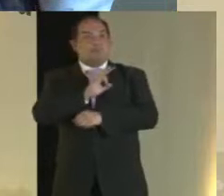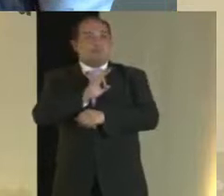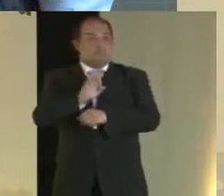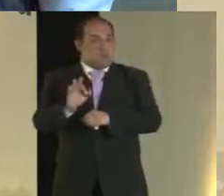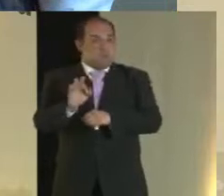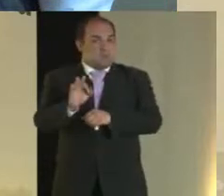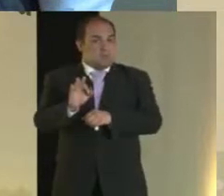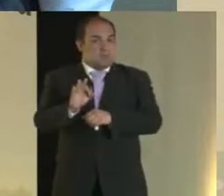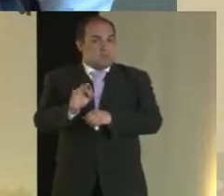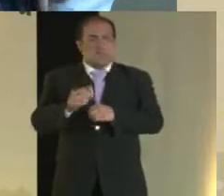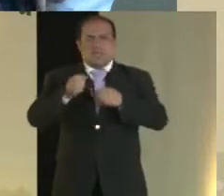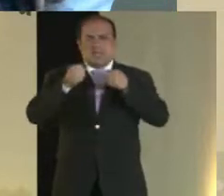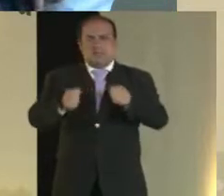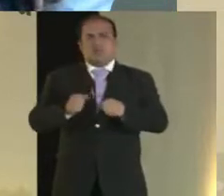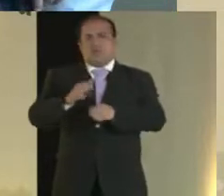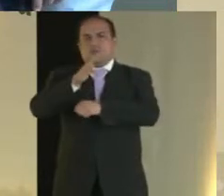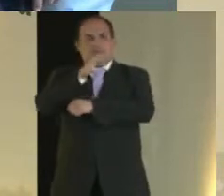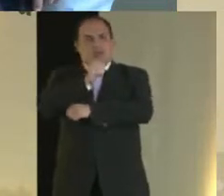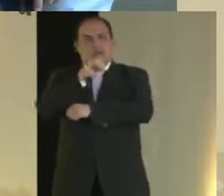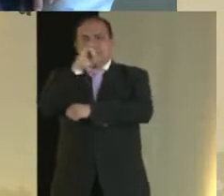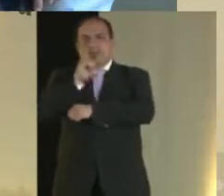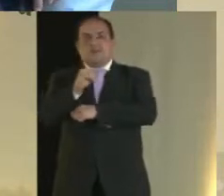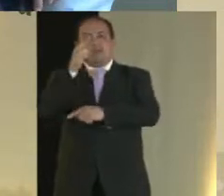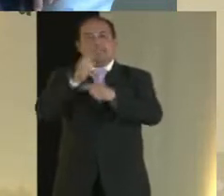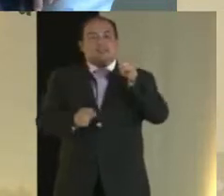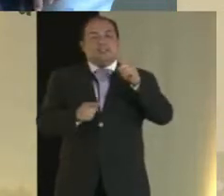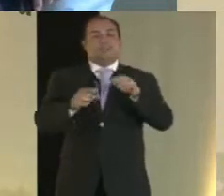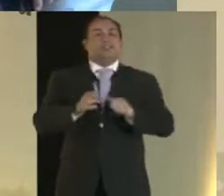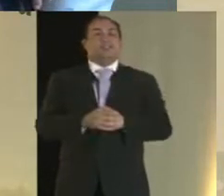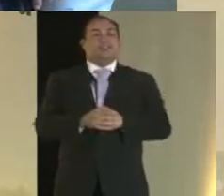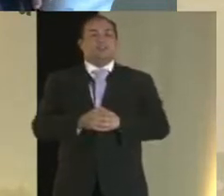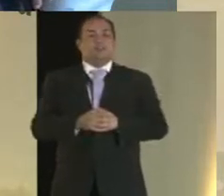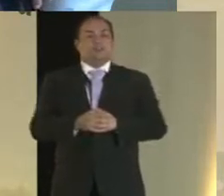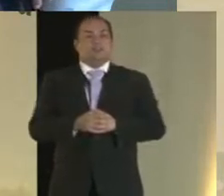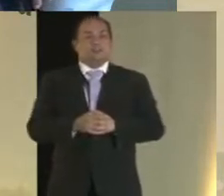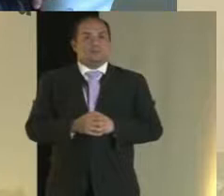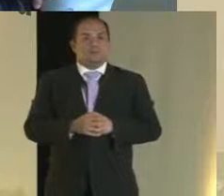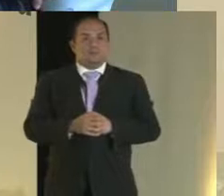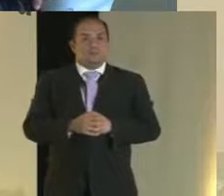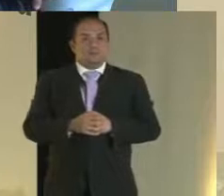seguramente nunca los podrán eliminar definitivamente.